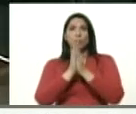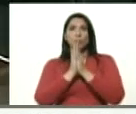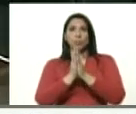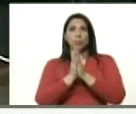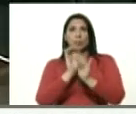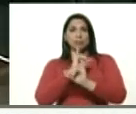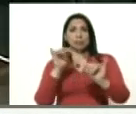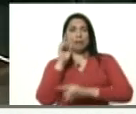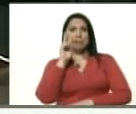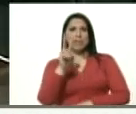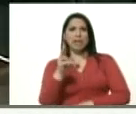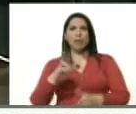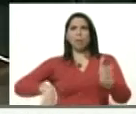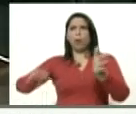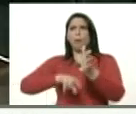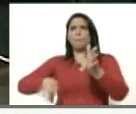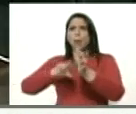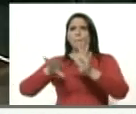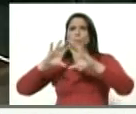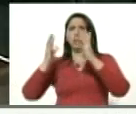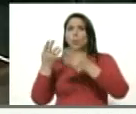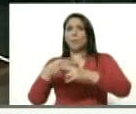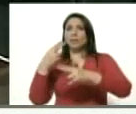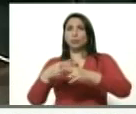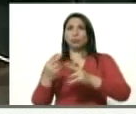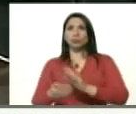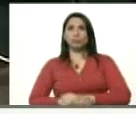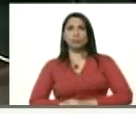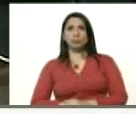estamos viendo rebrotes en el mundo peligroso.